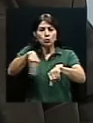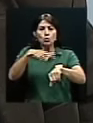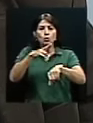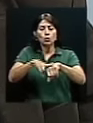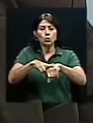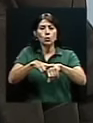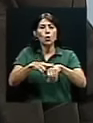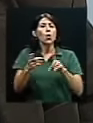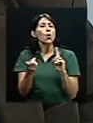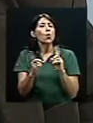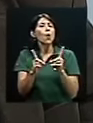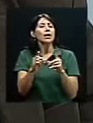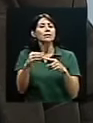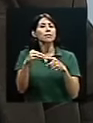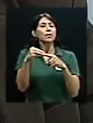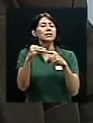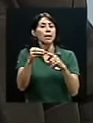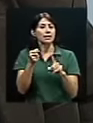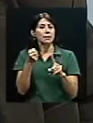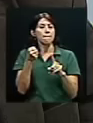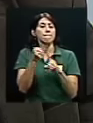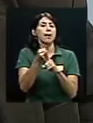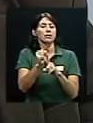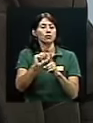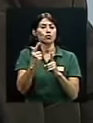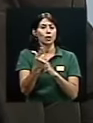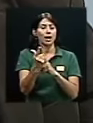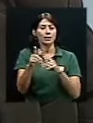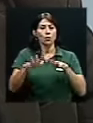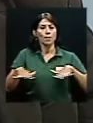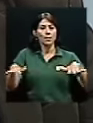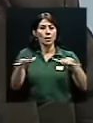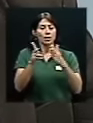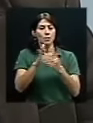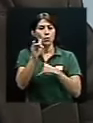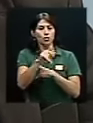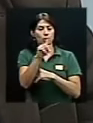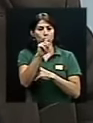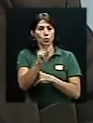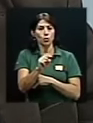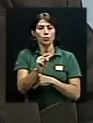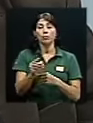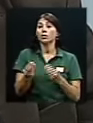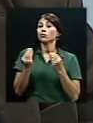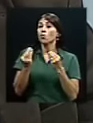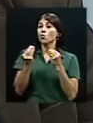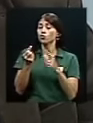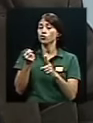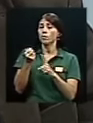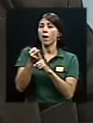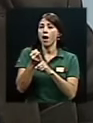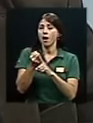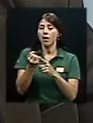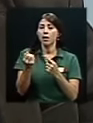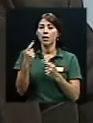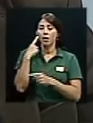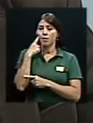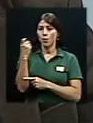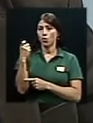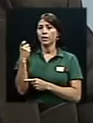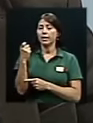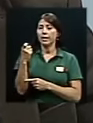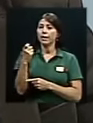sociales y ambientales que se vislumbran podría tener este proyecto? Bueno, muchos, porque hay que partir